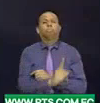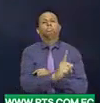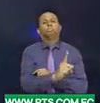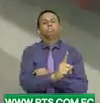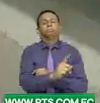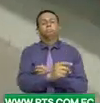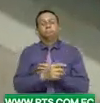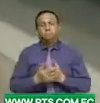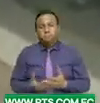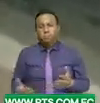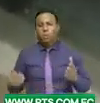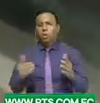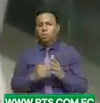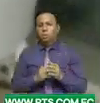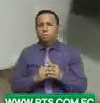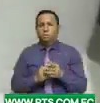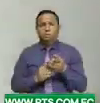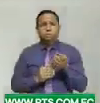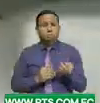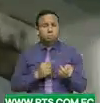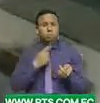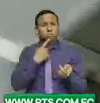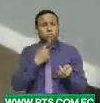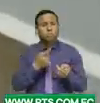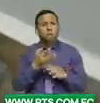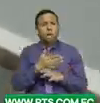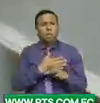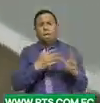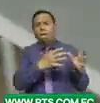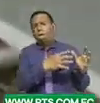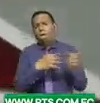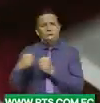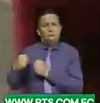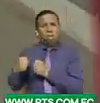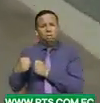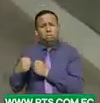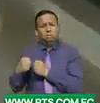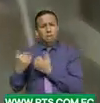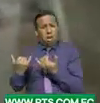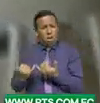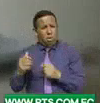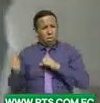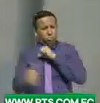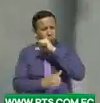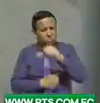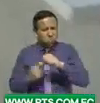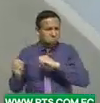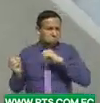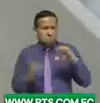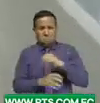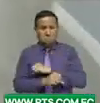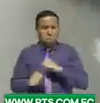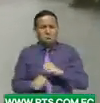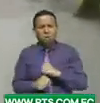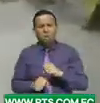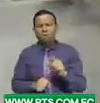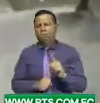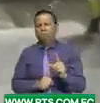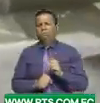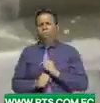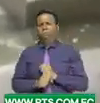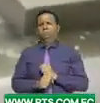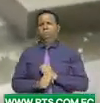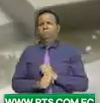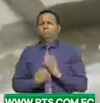costa. Él asegura que el rapto no guarda relación con el atentado. Dentro a parte